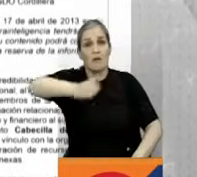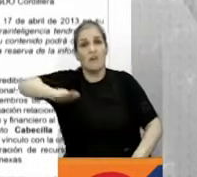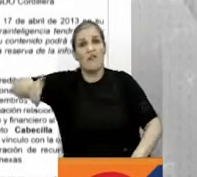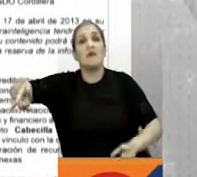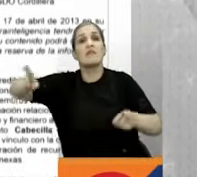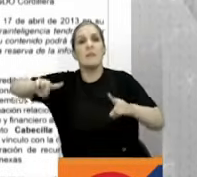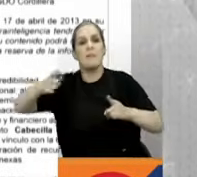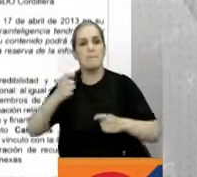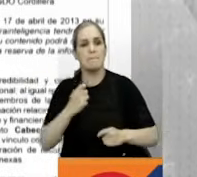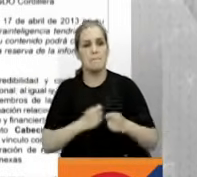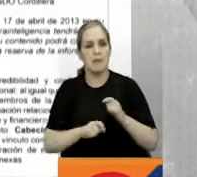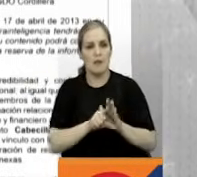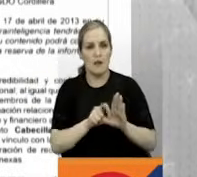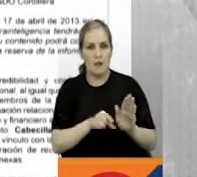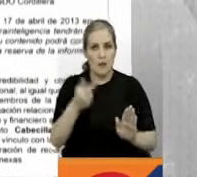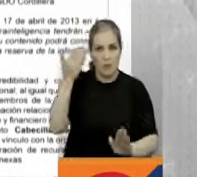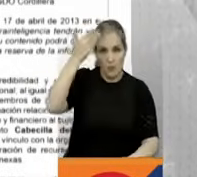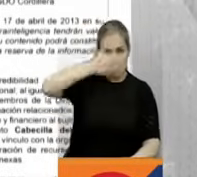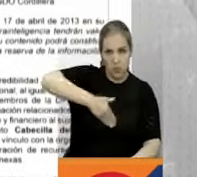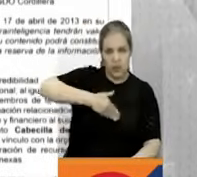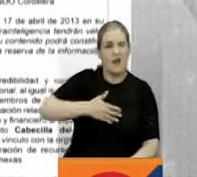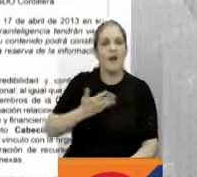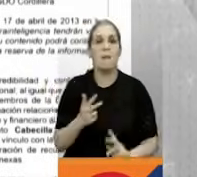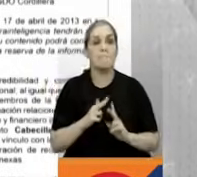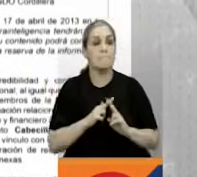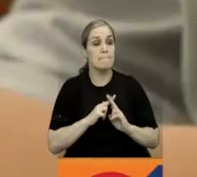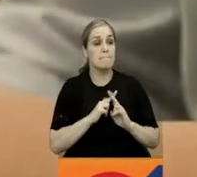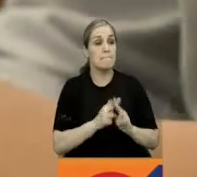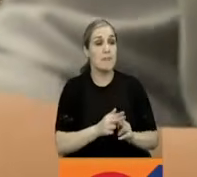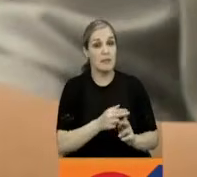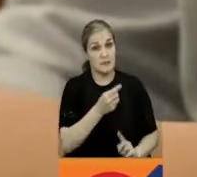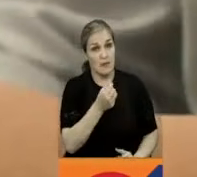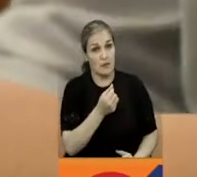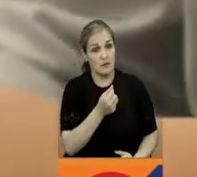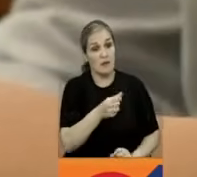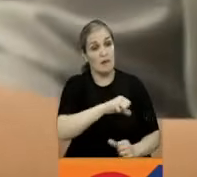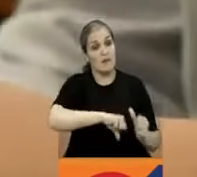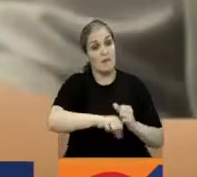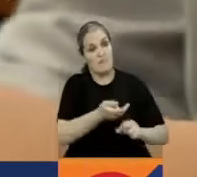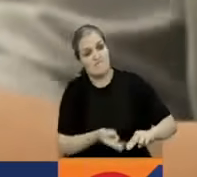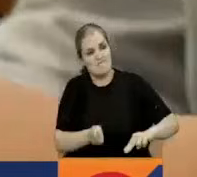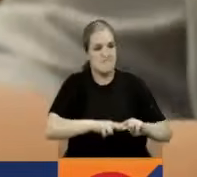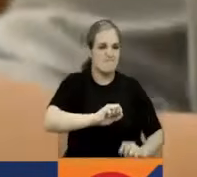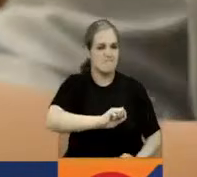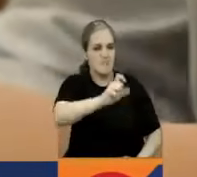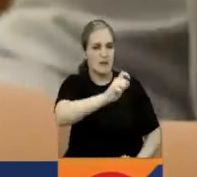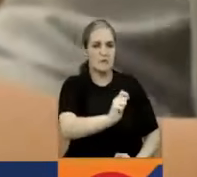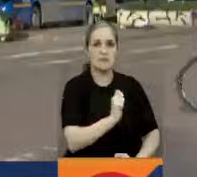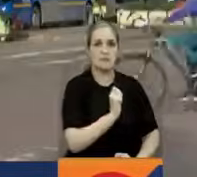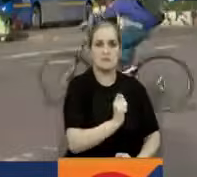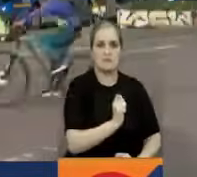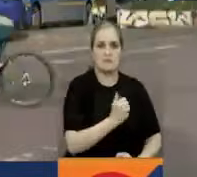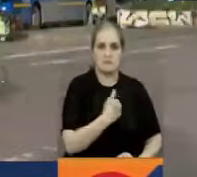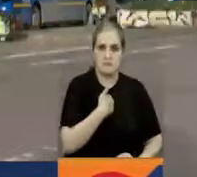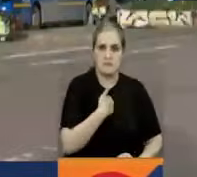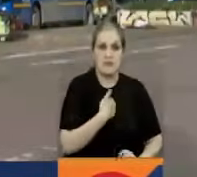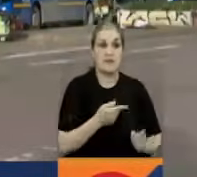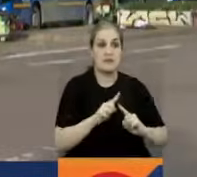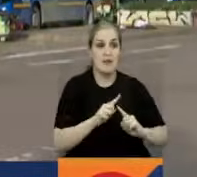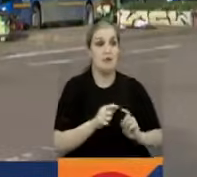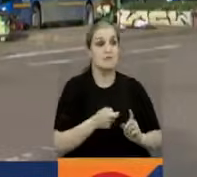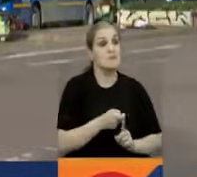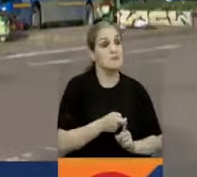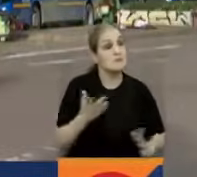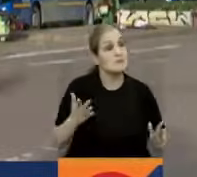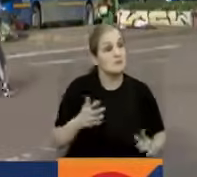rentas ilegales, como el préstamo de dinero bajo la modalidad de gota a gota, la microextorsión y el hurto.